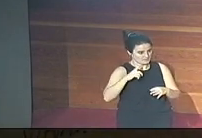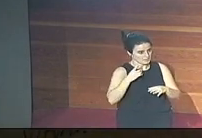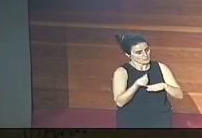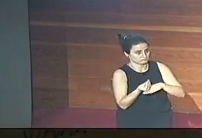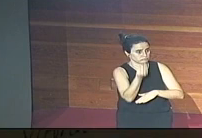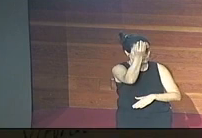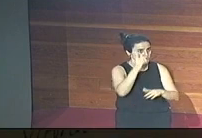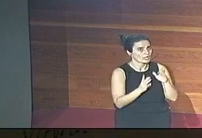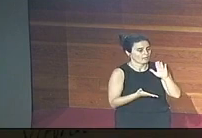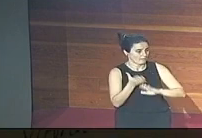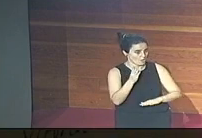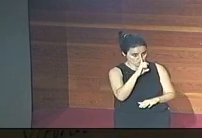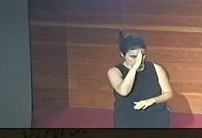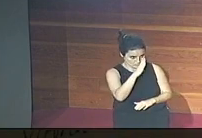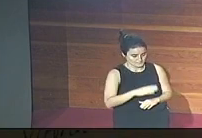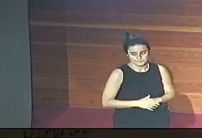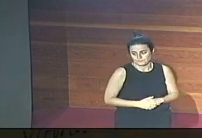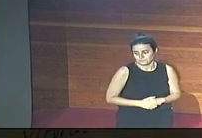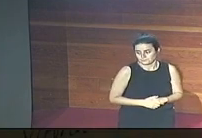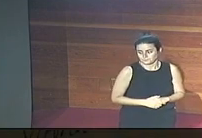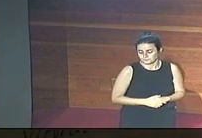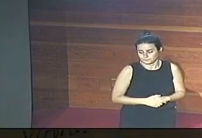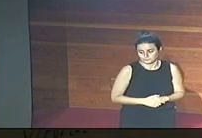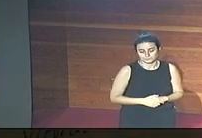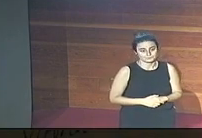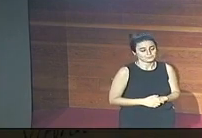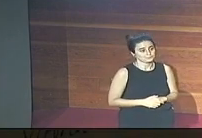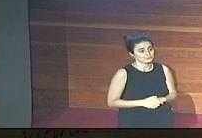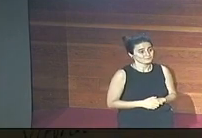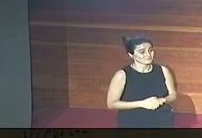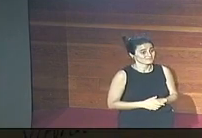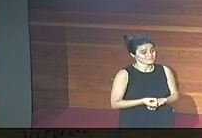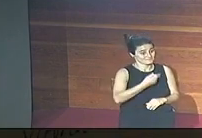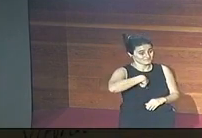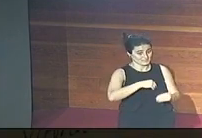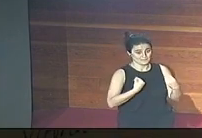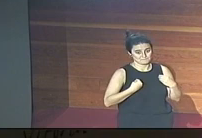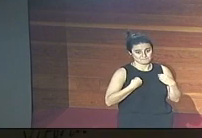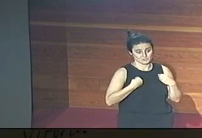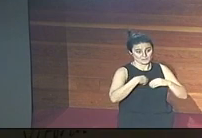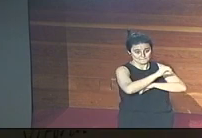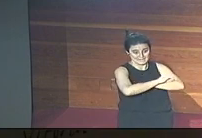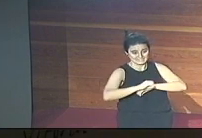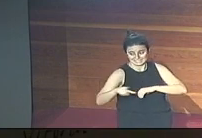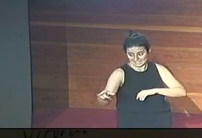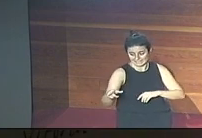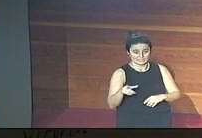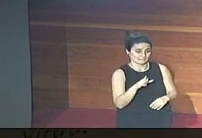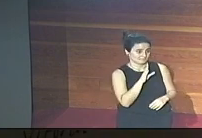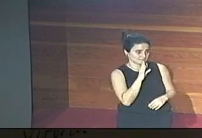que viajaba la luna bueno pues vivimos en este maravilloso planeta y yo creo que